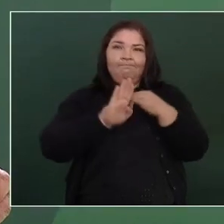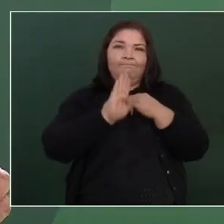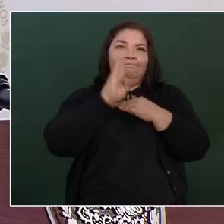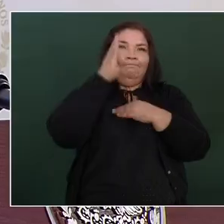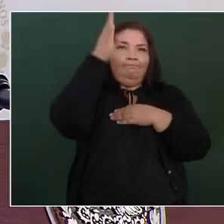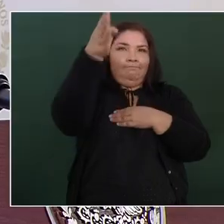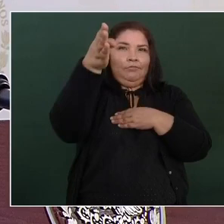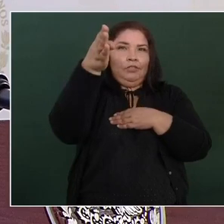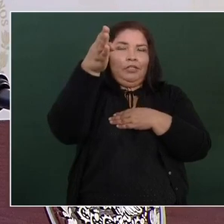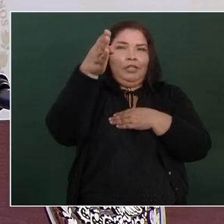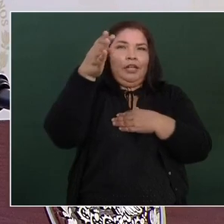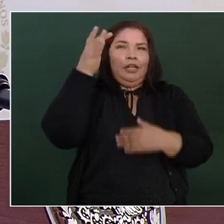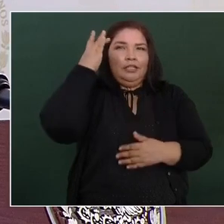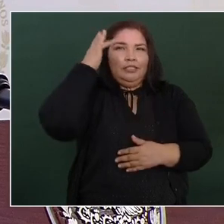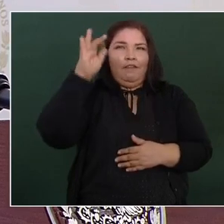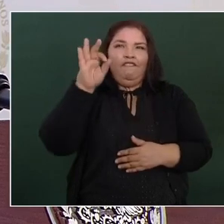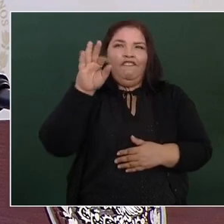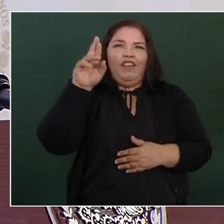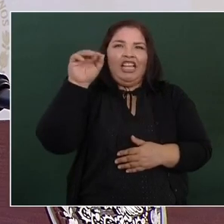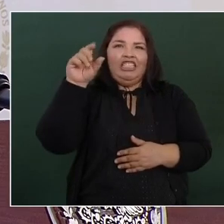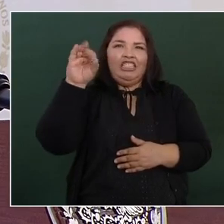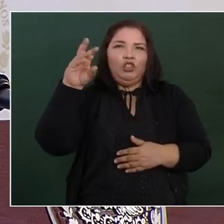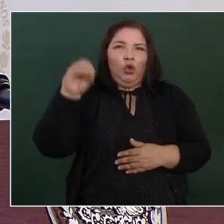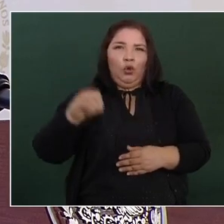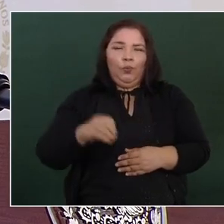a San Francisco,